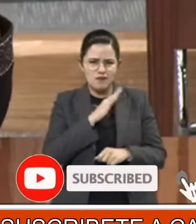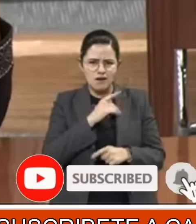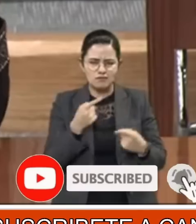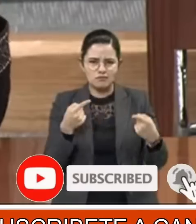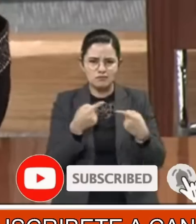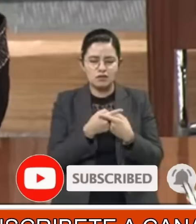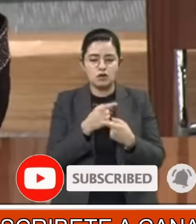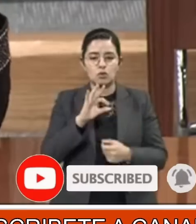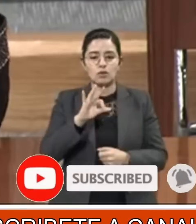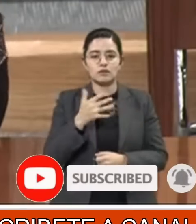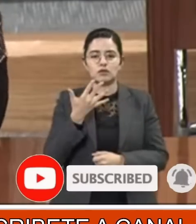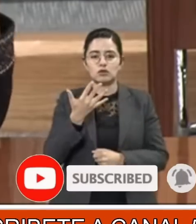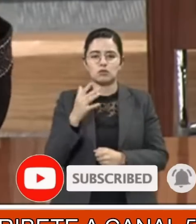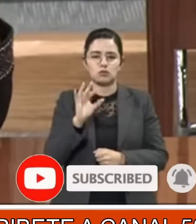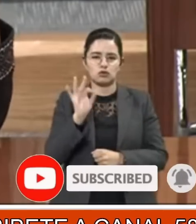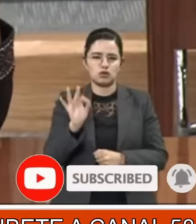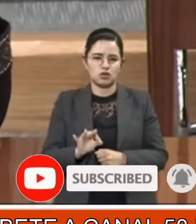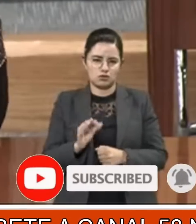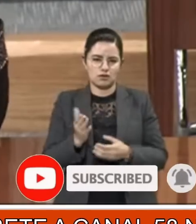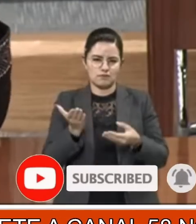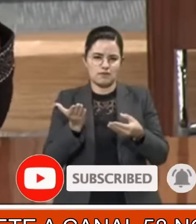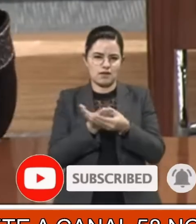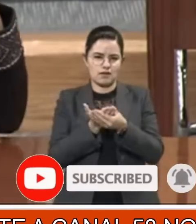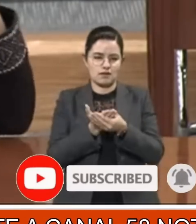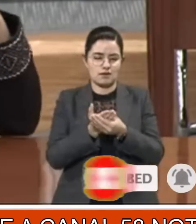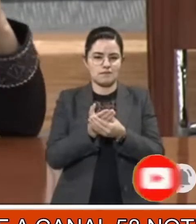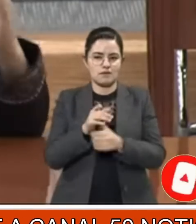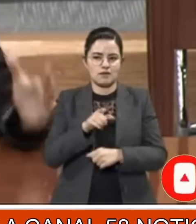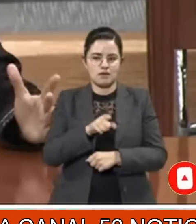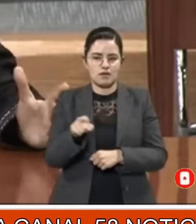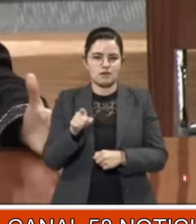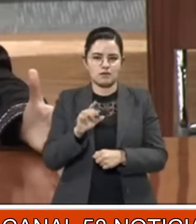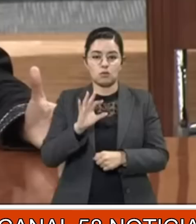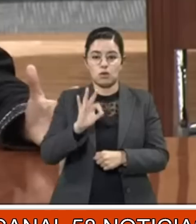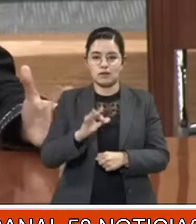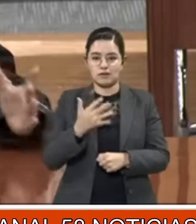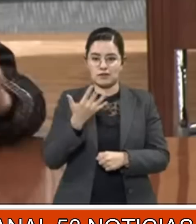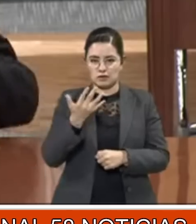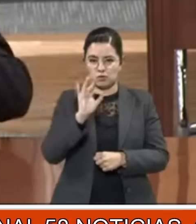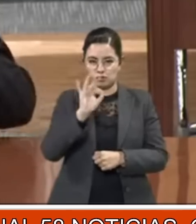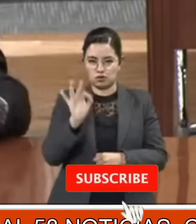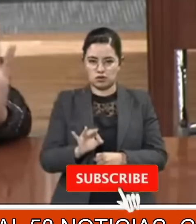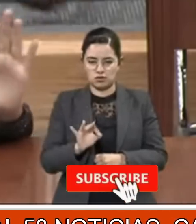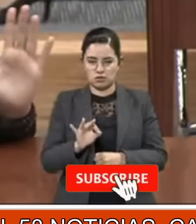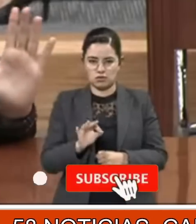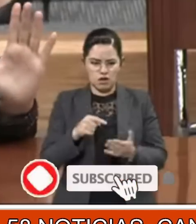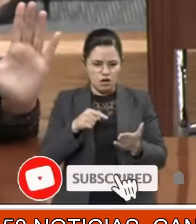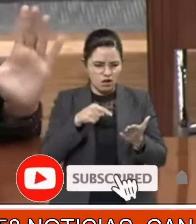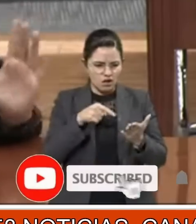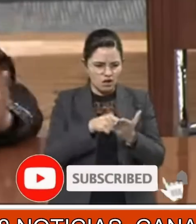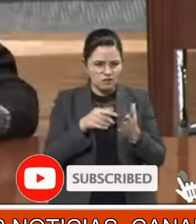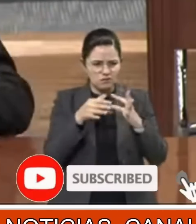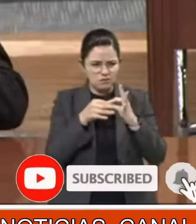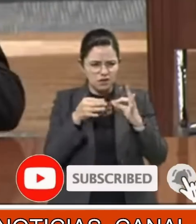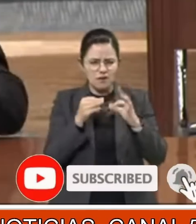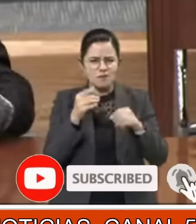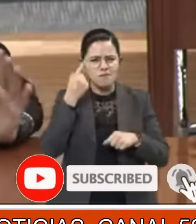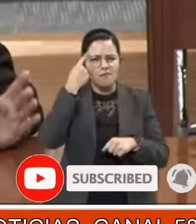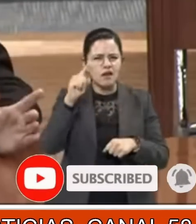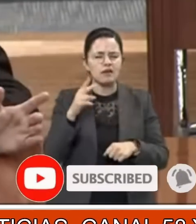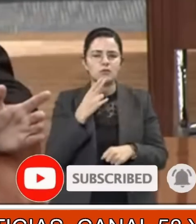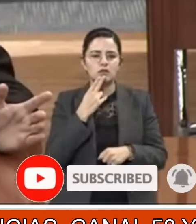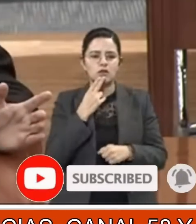millón. Ustedes disculparán si soy mal pensada, pero o el proveedor se hizo pato o alguien de aquí se